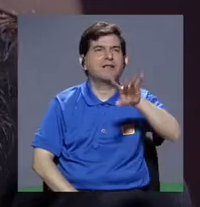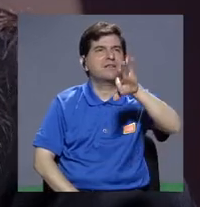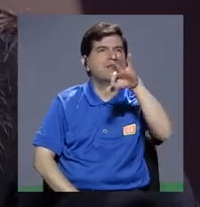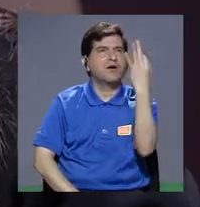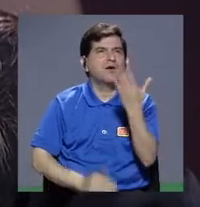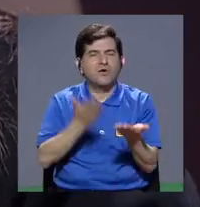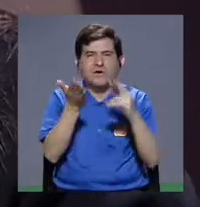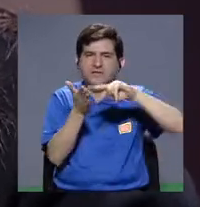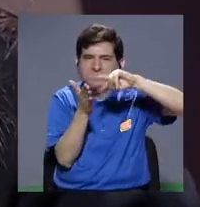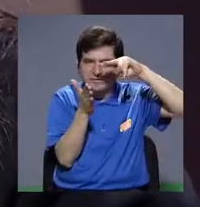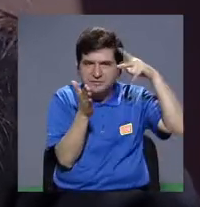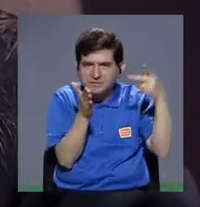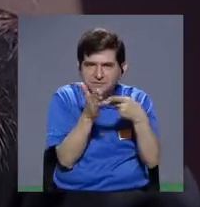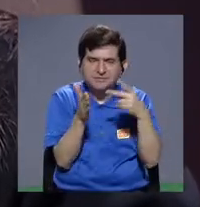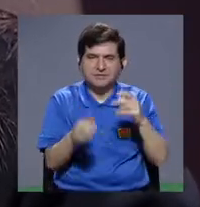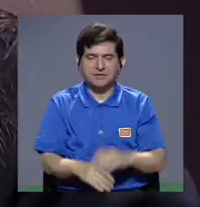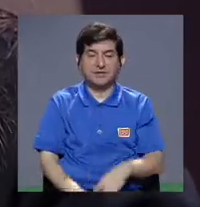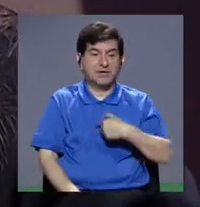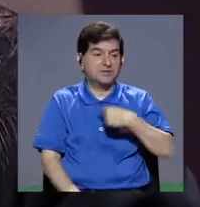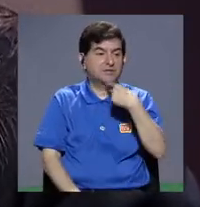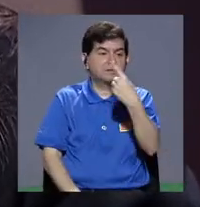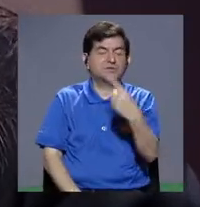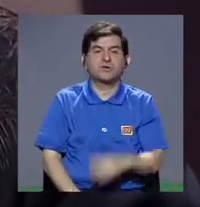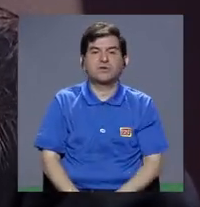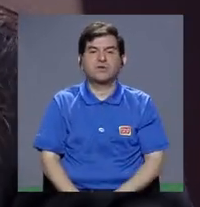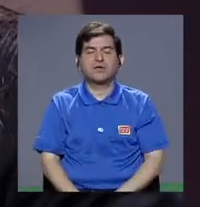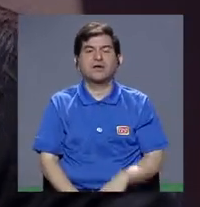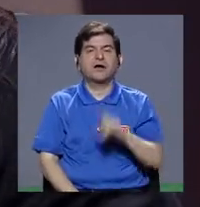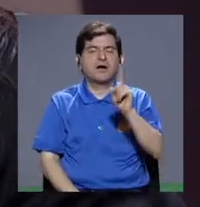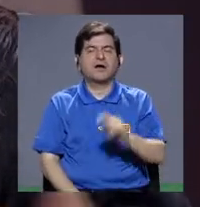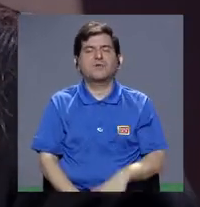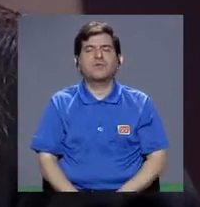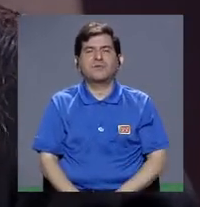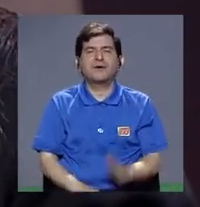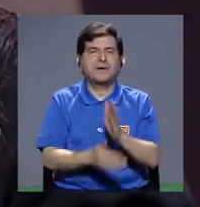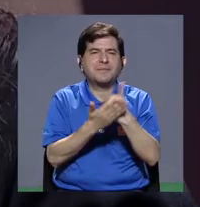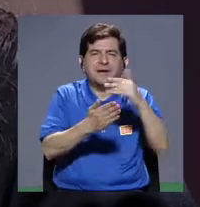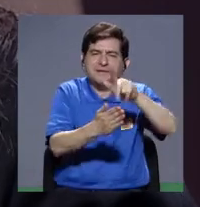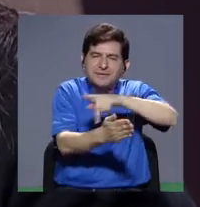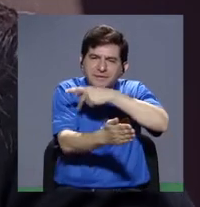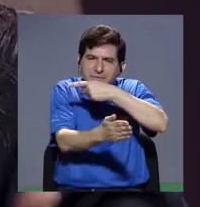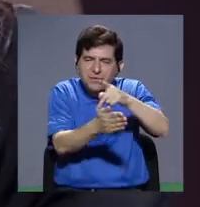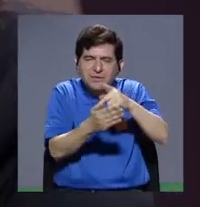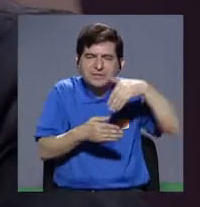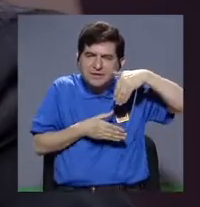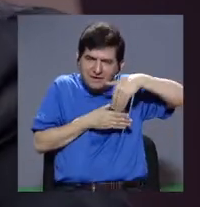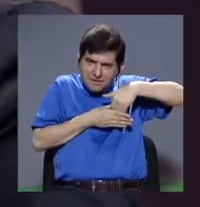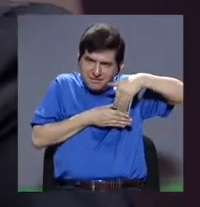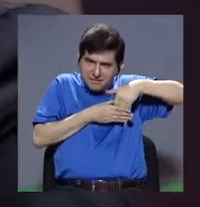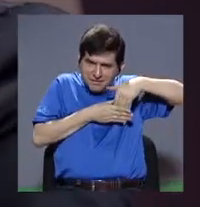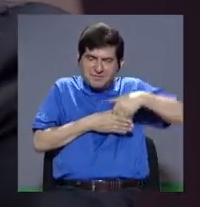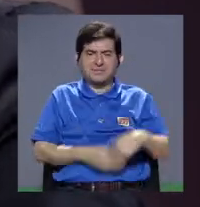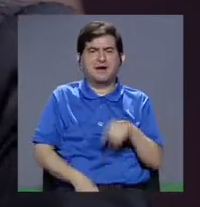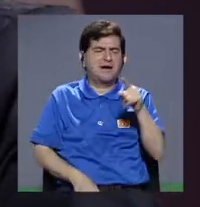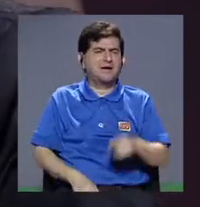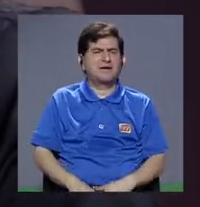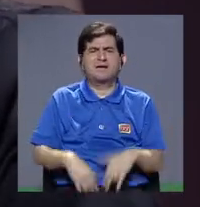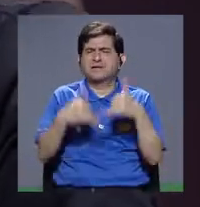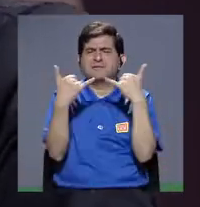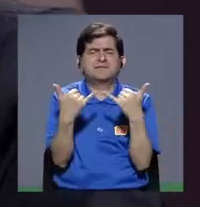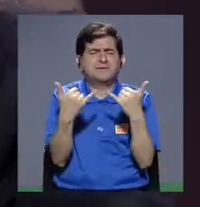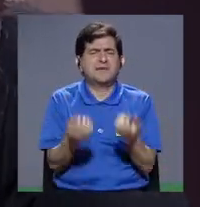que de alguna manera implica digo yo una poética de la intimidad en esta en este presente